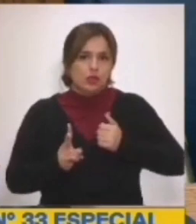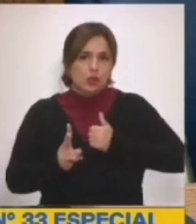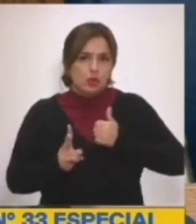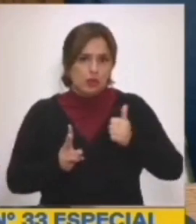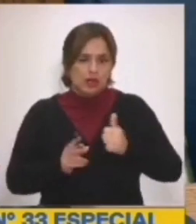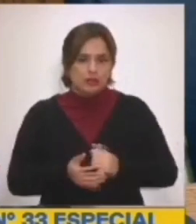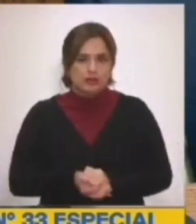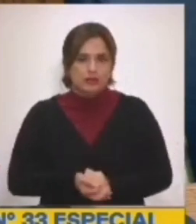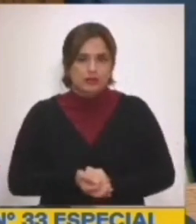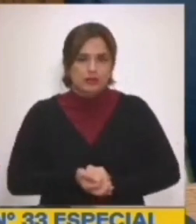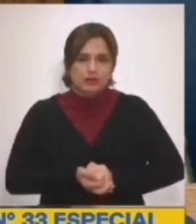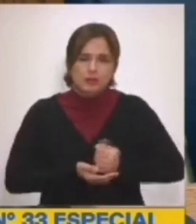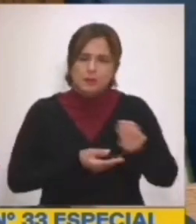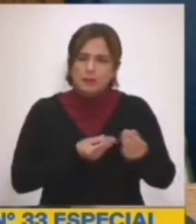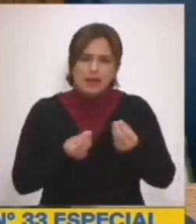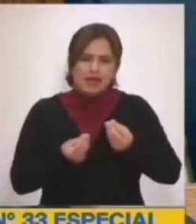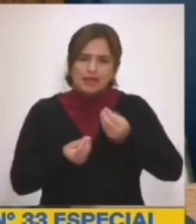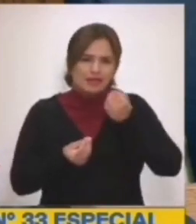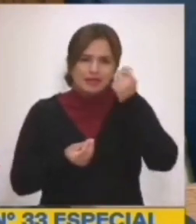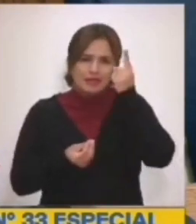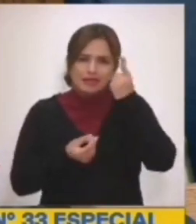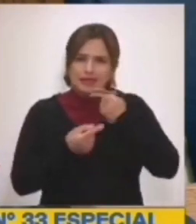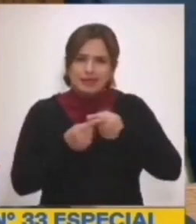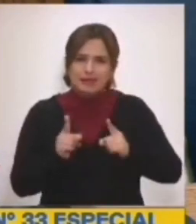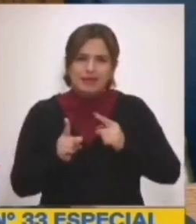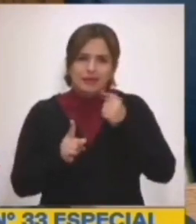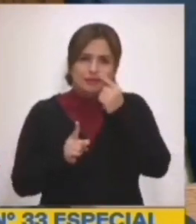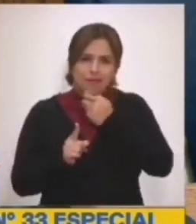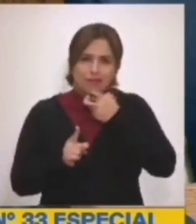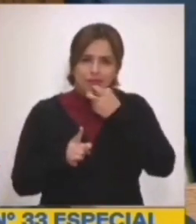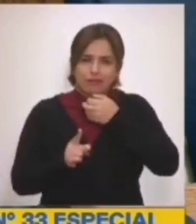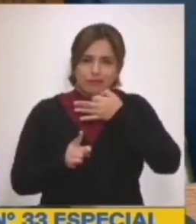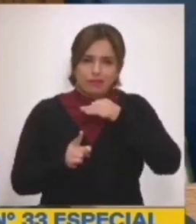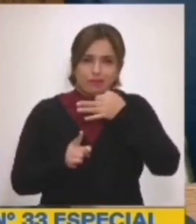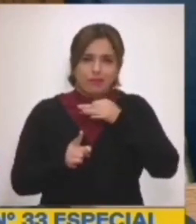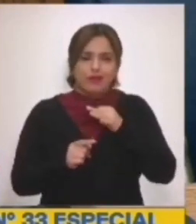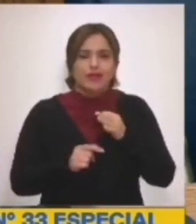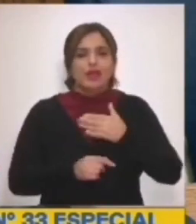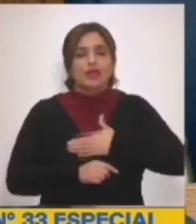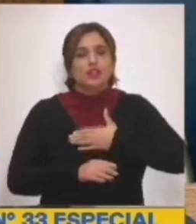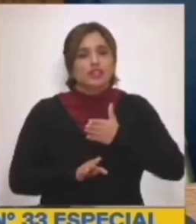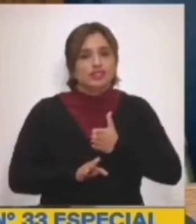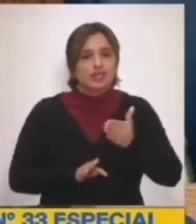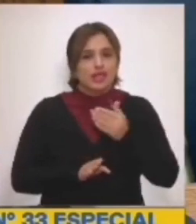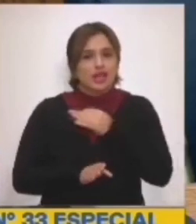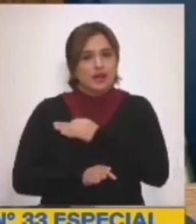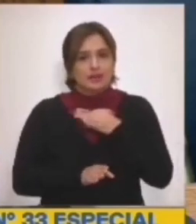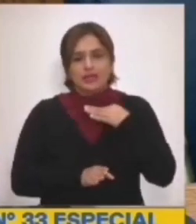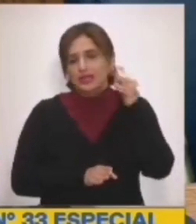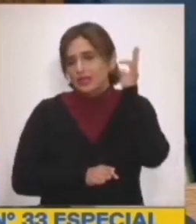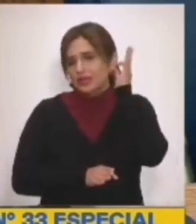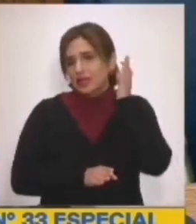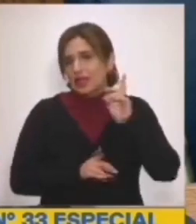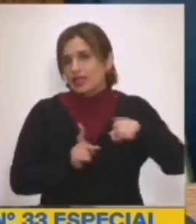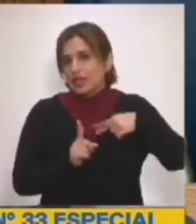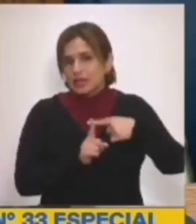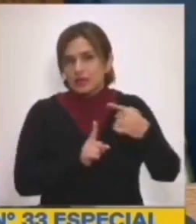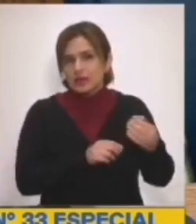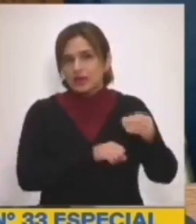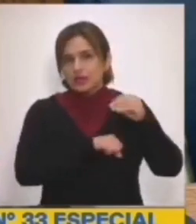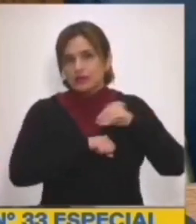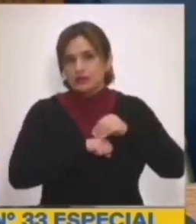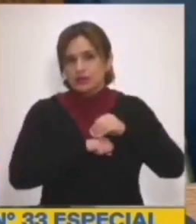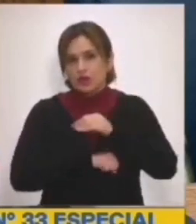distintos idiomas dentro de nuestra región y yo quisiera solicitarle a la ministra por su intermedio presidente que además de lo que anunció el ministro